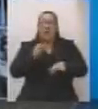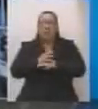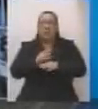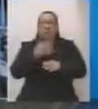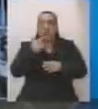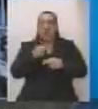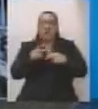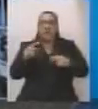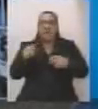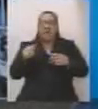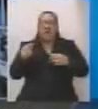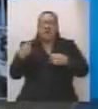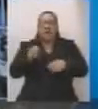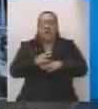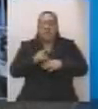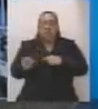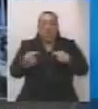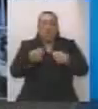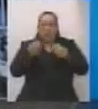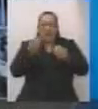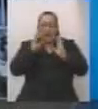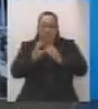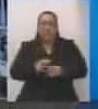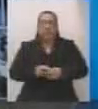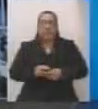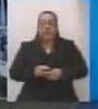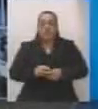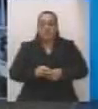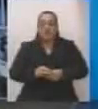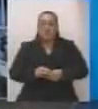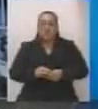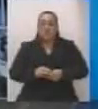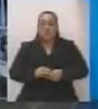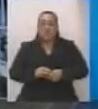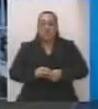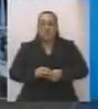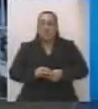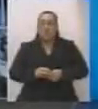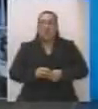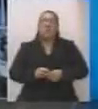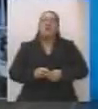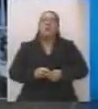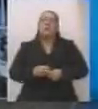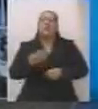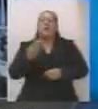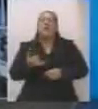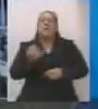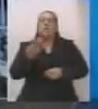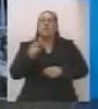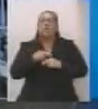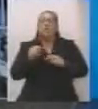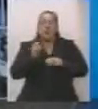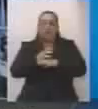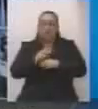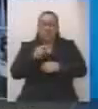de competencia y calificación. Les voy a dar un ejemplo en el que hay cuatro niveles de capacitación.